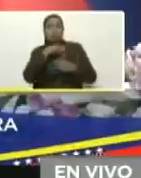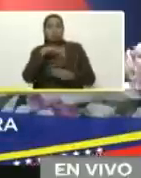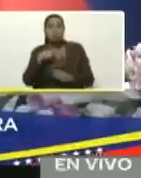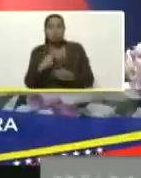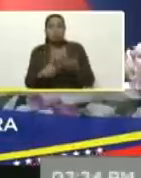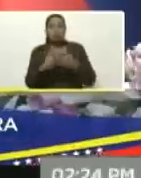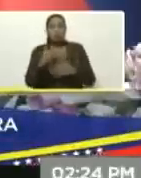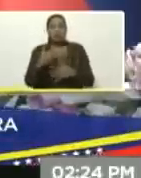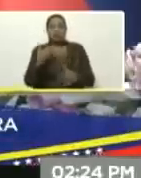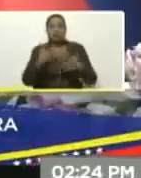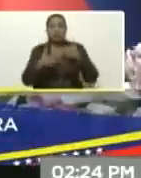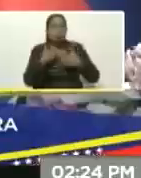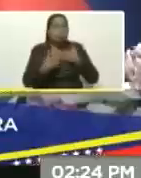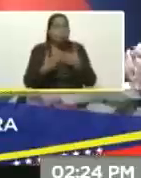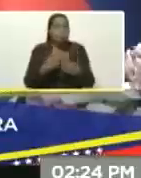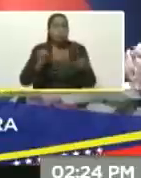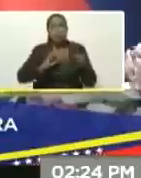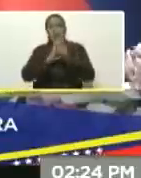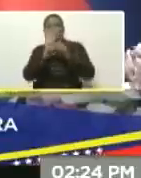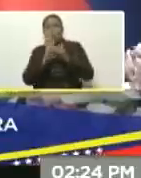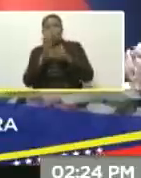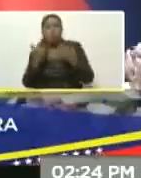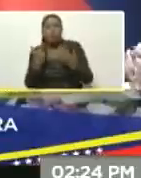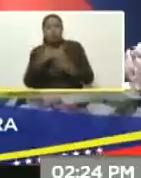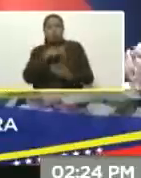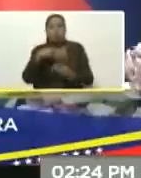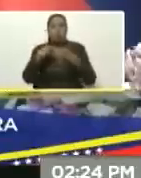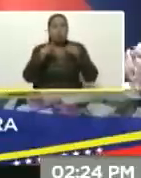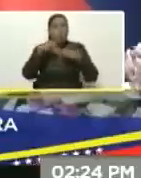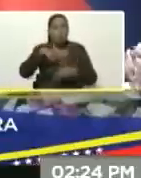mayor incertidumbre, la pandemia del coronavirus,